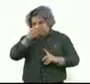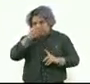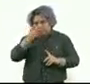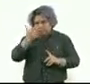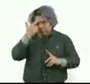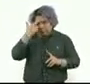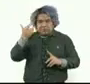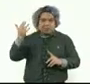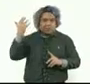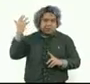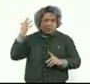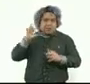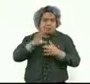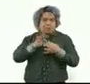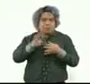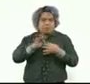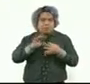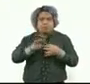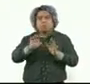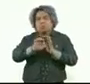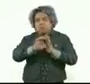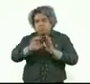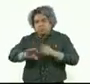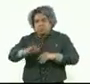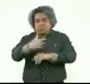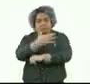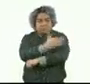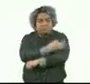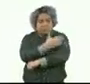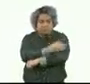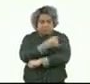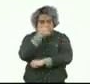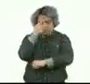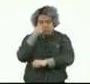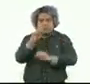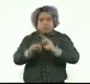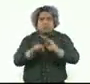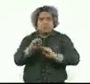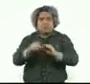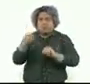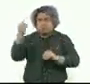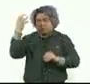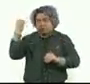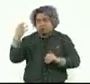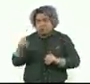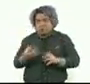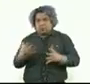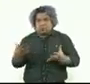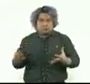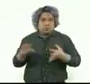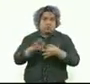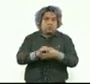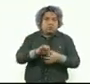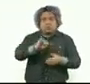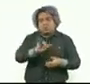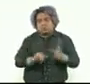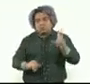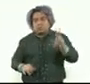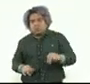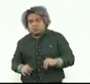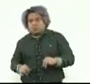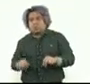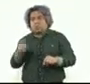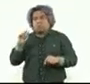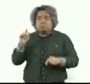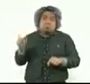ustedes desde acá, que se tomara, por ejemplo, la vacunación para la evaluación del semáforo, o aún todavía no toman en cuenta estas indicadas? Sí han hecho